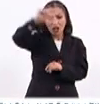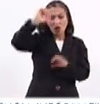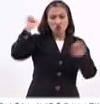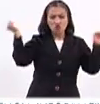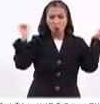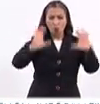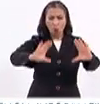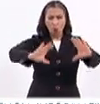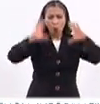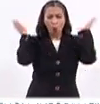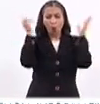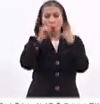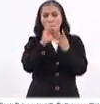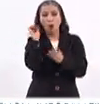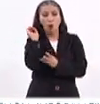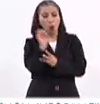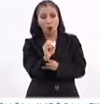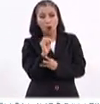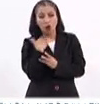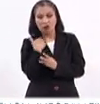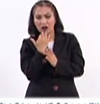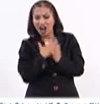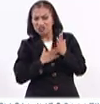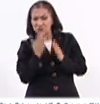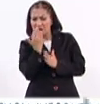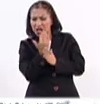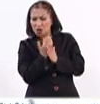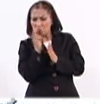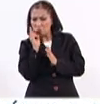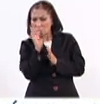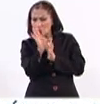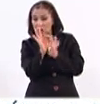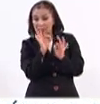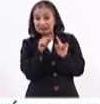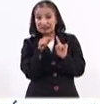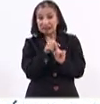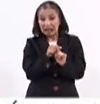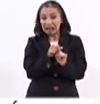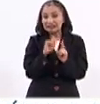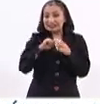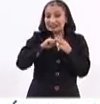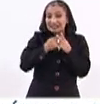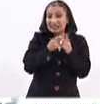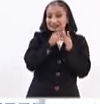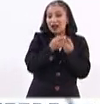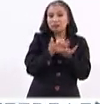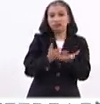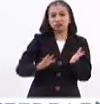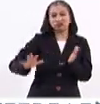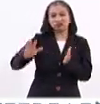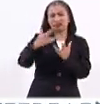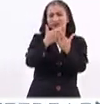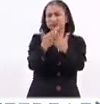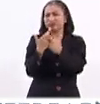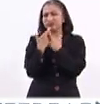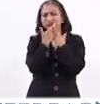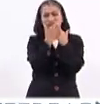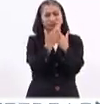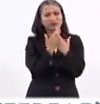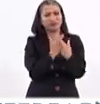más rápido, la que se cansa menos, por ejemplo, pues ya de entrada tendríamos ahí un